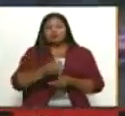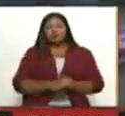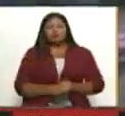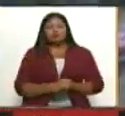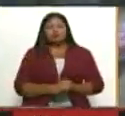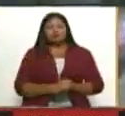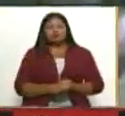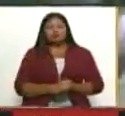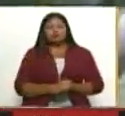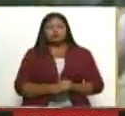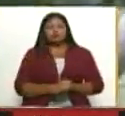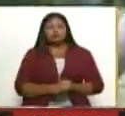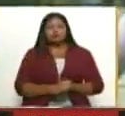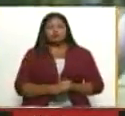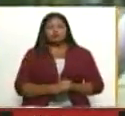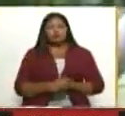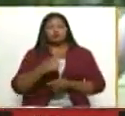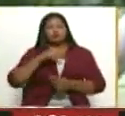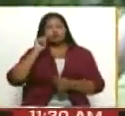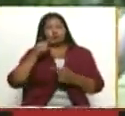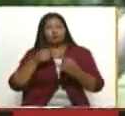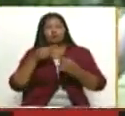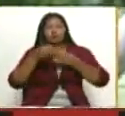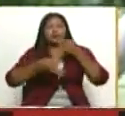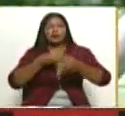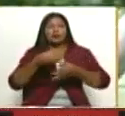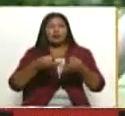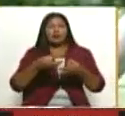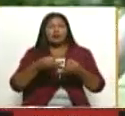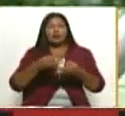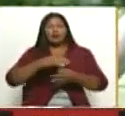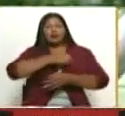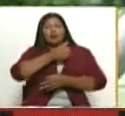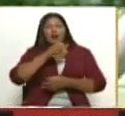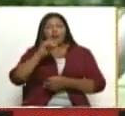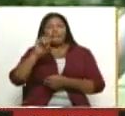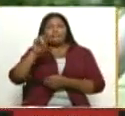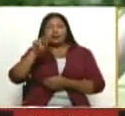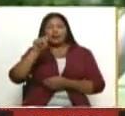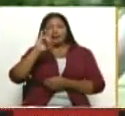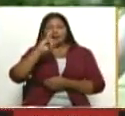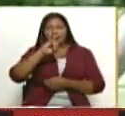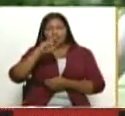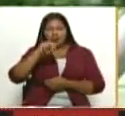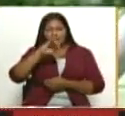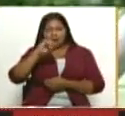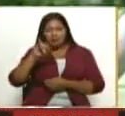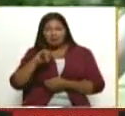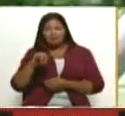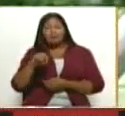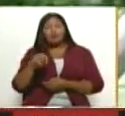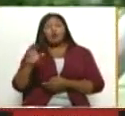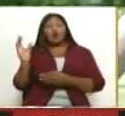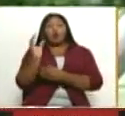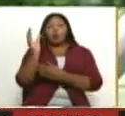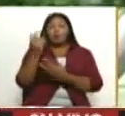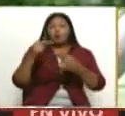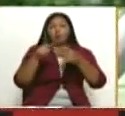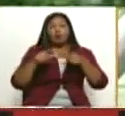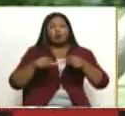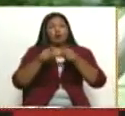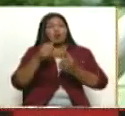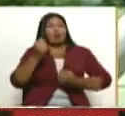que sumar para, como decía el general Martínez, Colombia sea también un